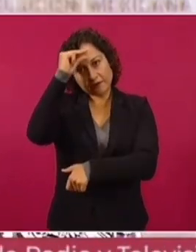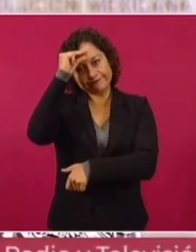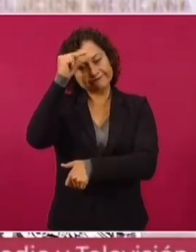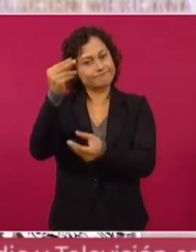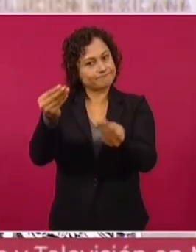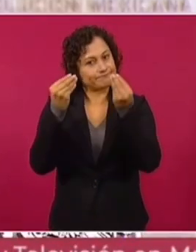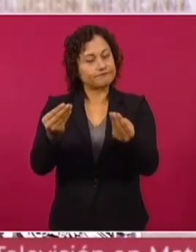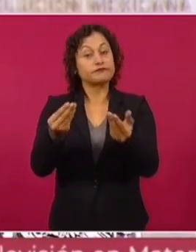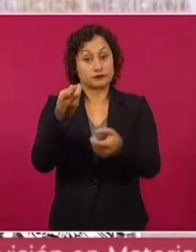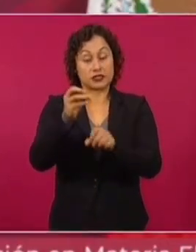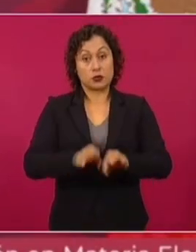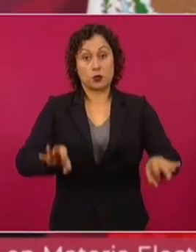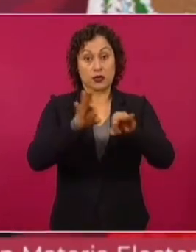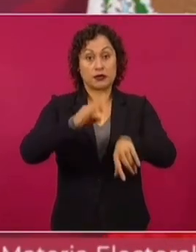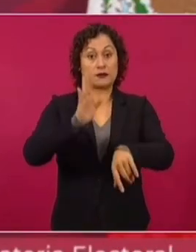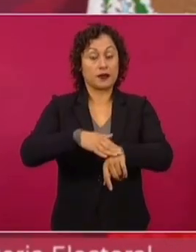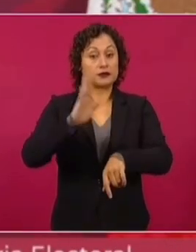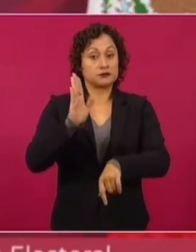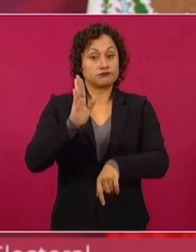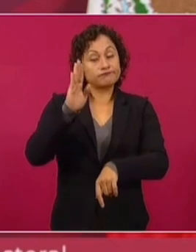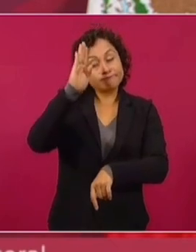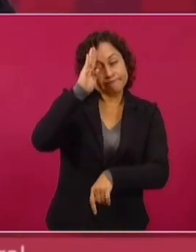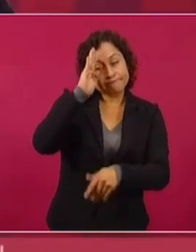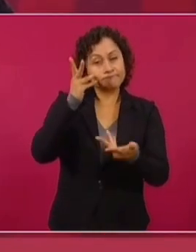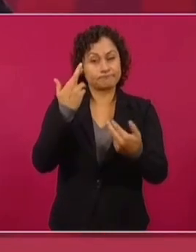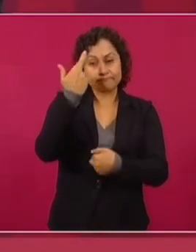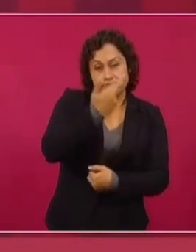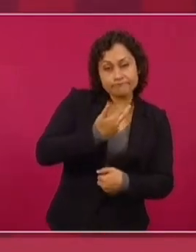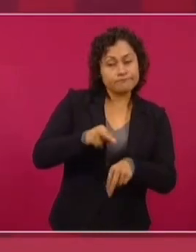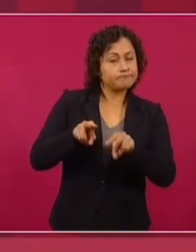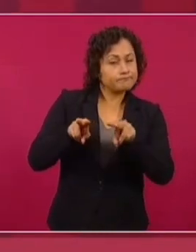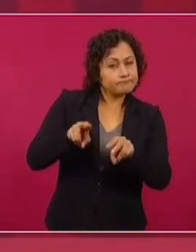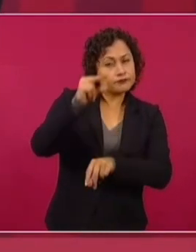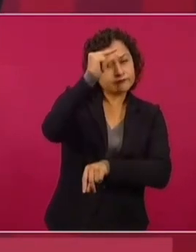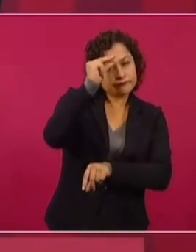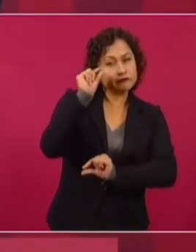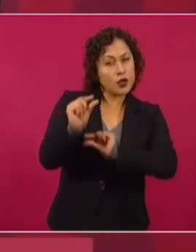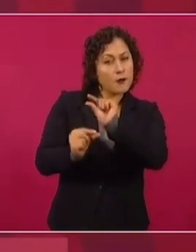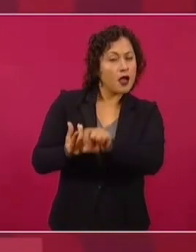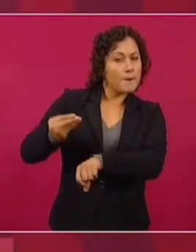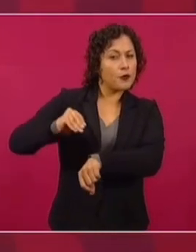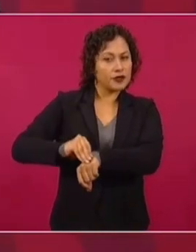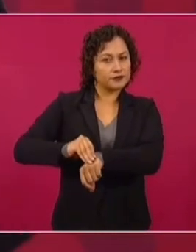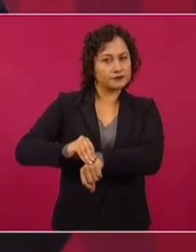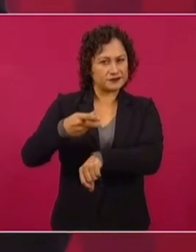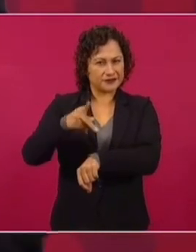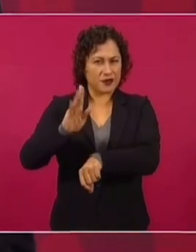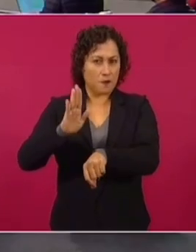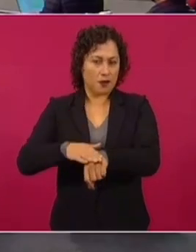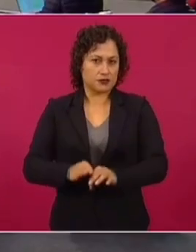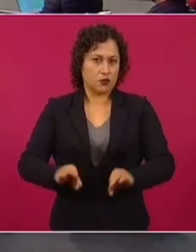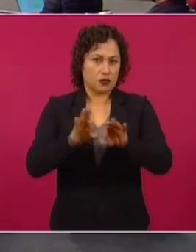la inteligencia que el uso de las corporaciones o la presencia de las corporaciones.